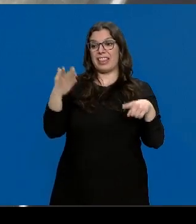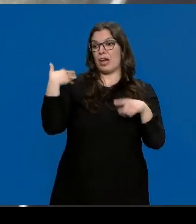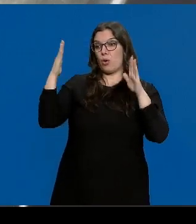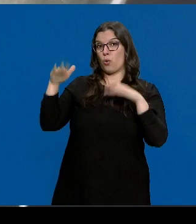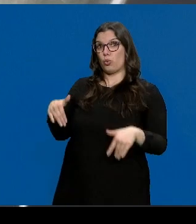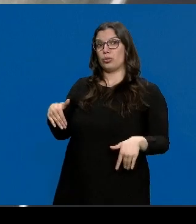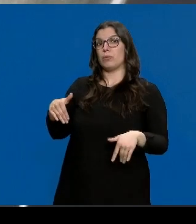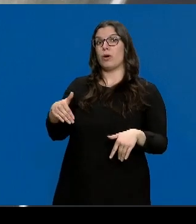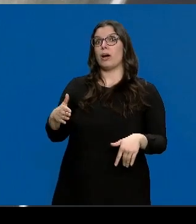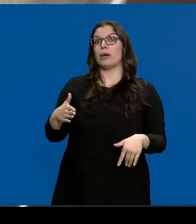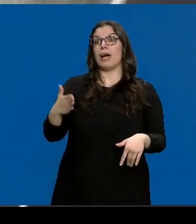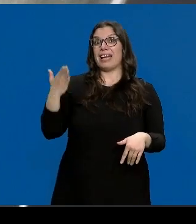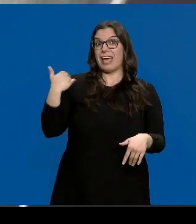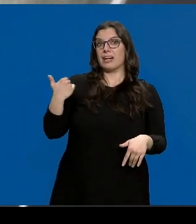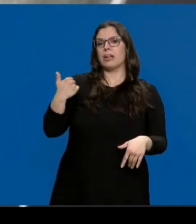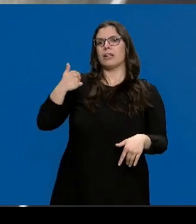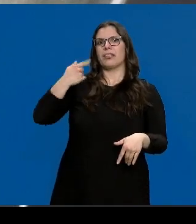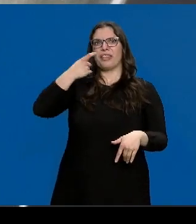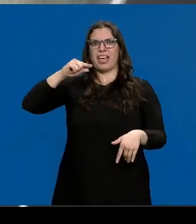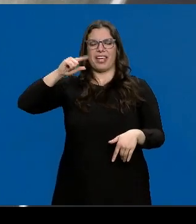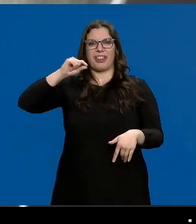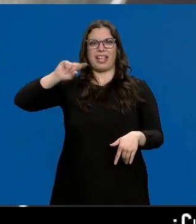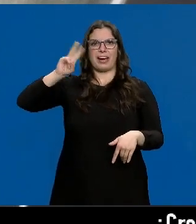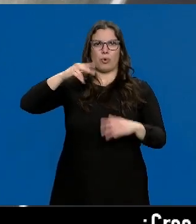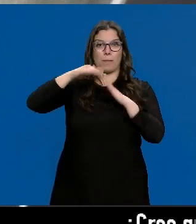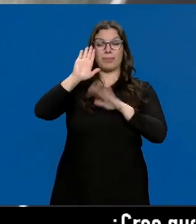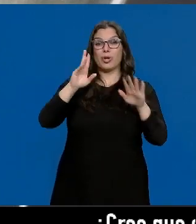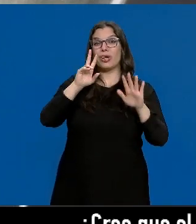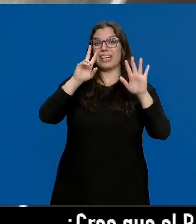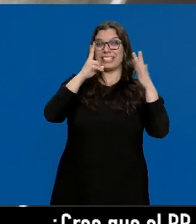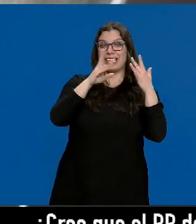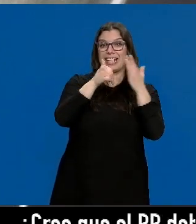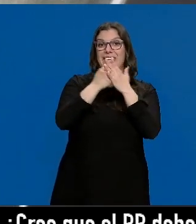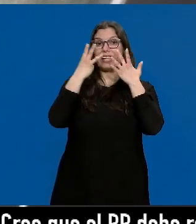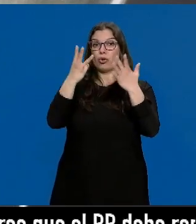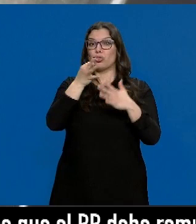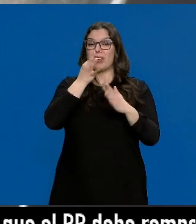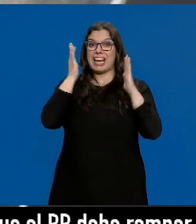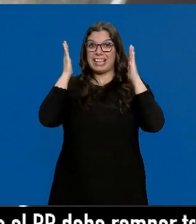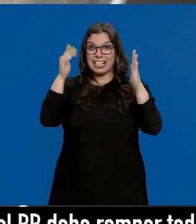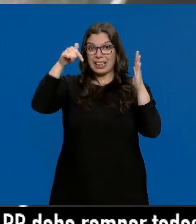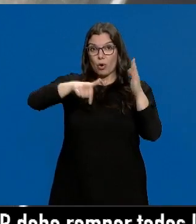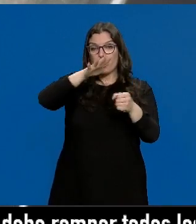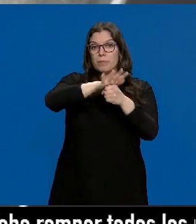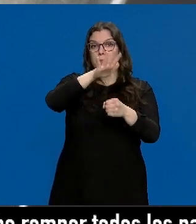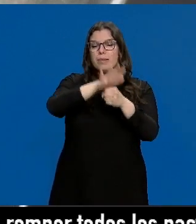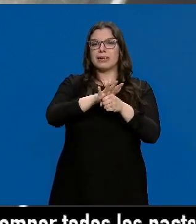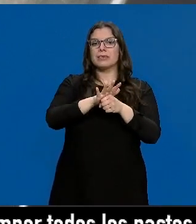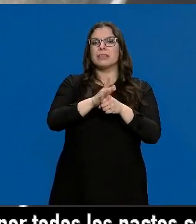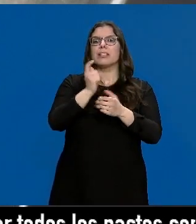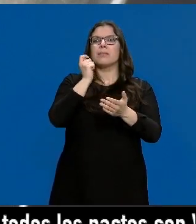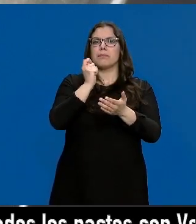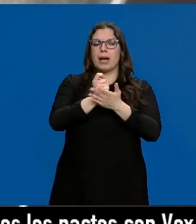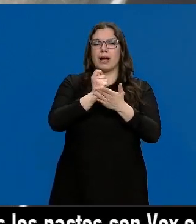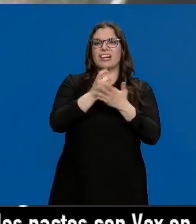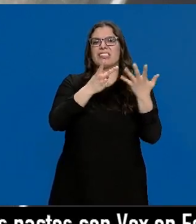que se había alcanzado en el día de ayer. Pero es que de 7 a 8 de la tarde de hoy martes se alcanzarán los 700